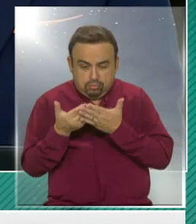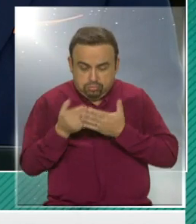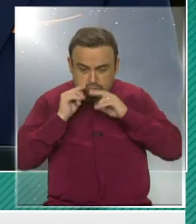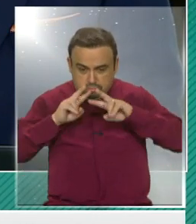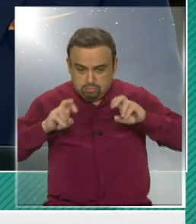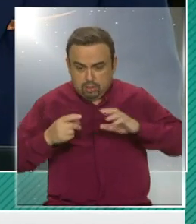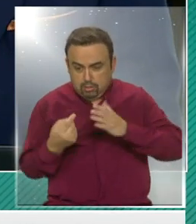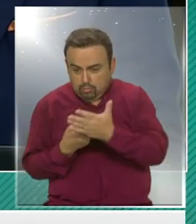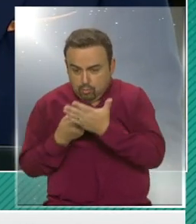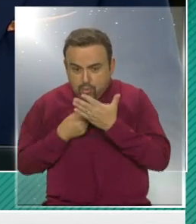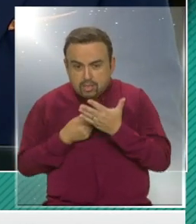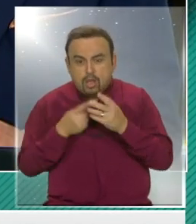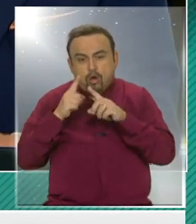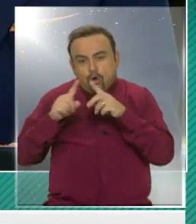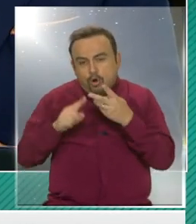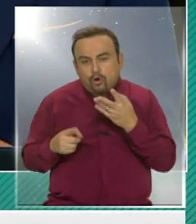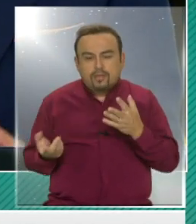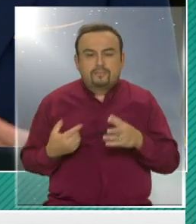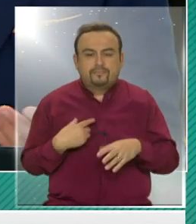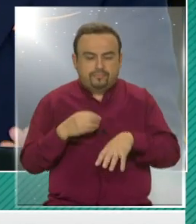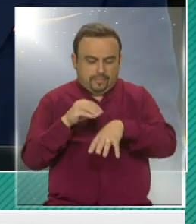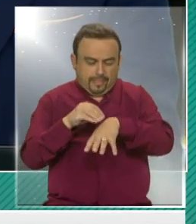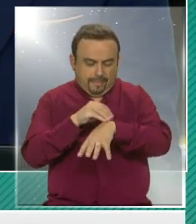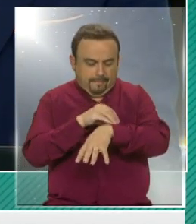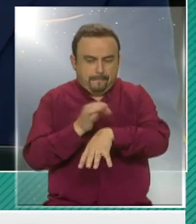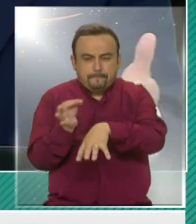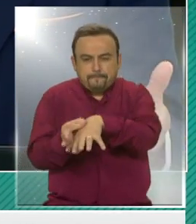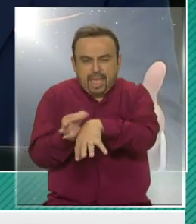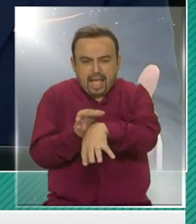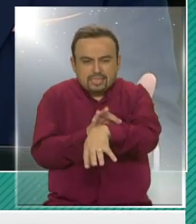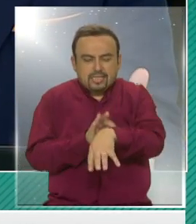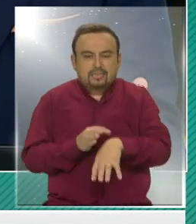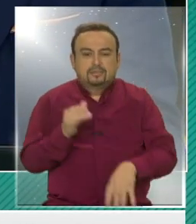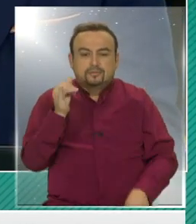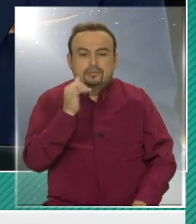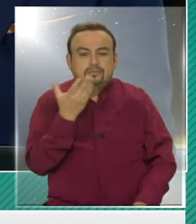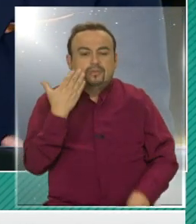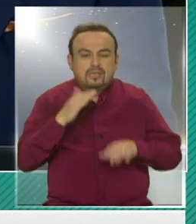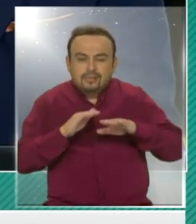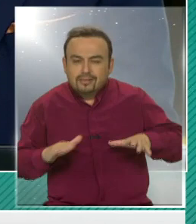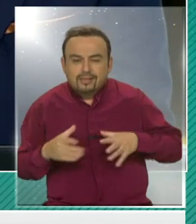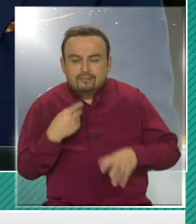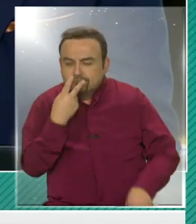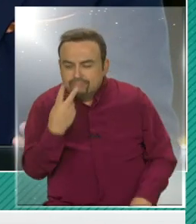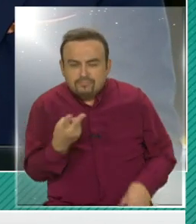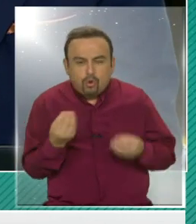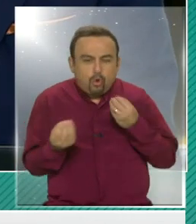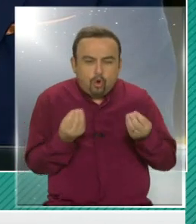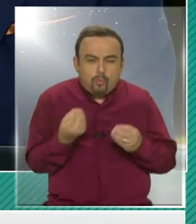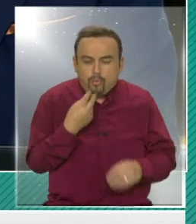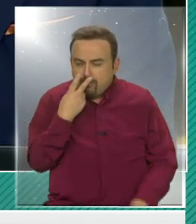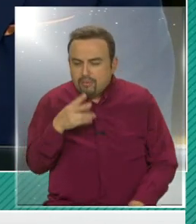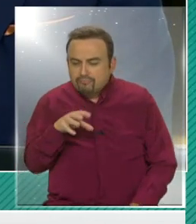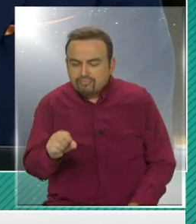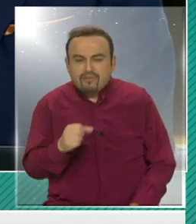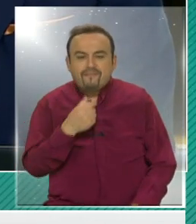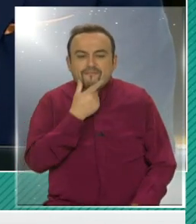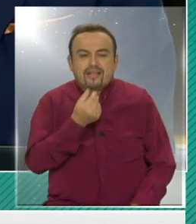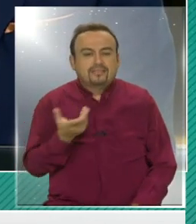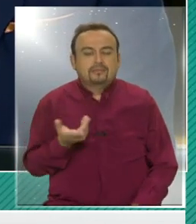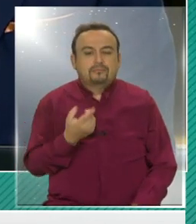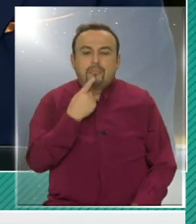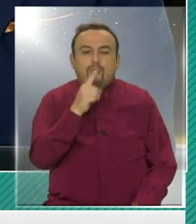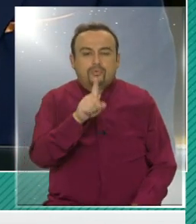incluso otras cualidades manchas en la piel por ejemplo los niños trabajos que que se ve como se puede palpar eso